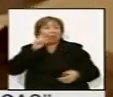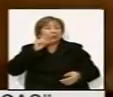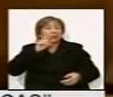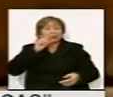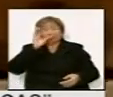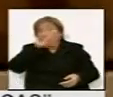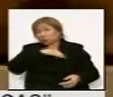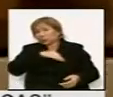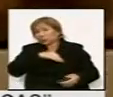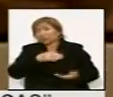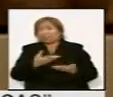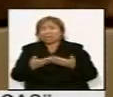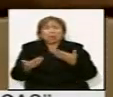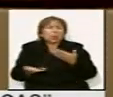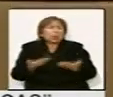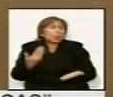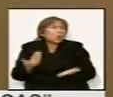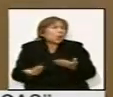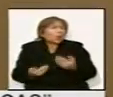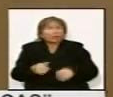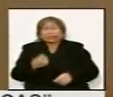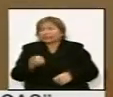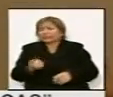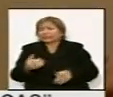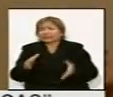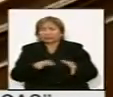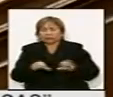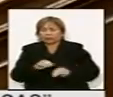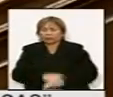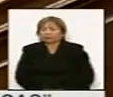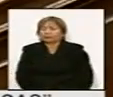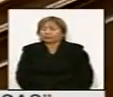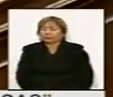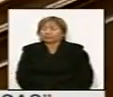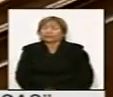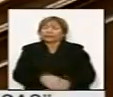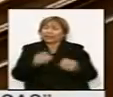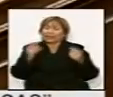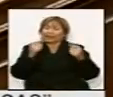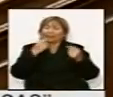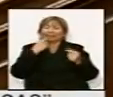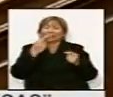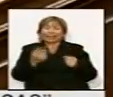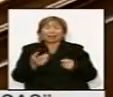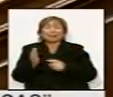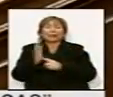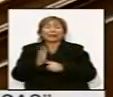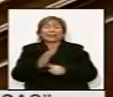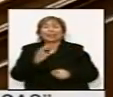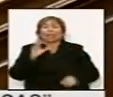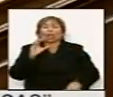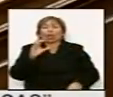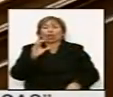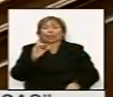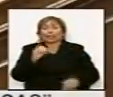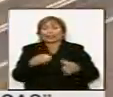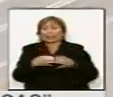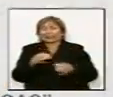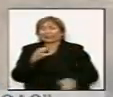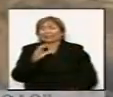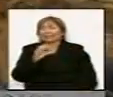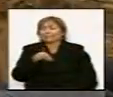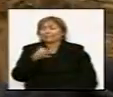homosexualidad, feminicidio y otras manifestaciones sexuales afines. El evento estará presidido por el congresista Francesco